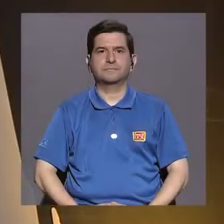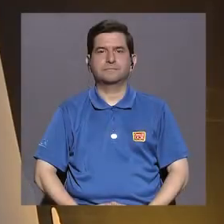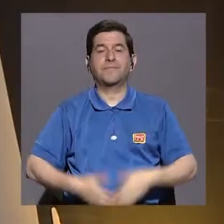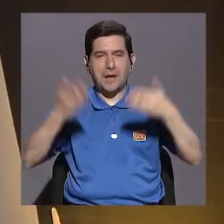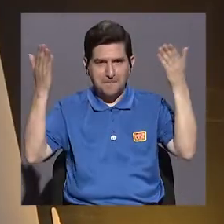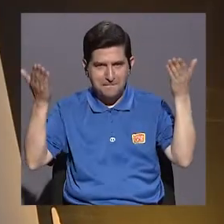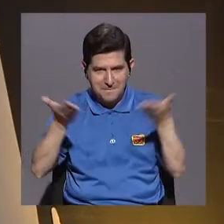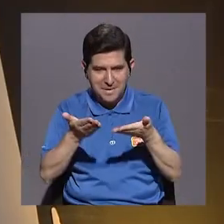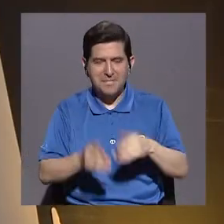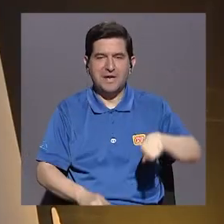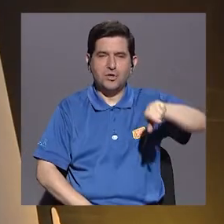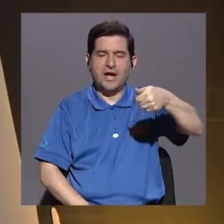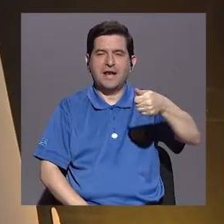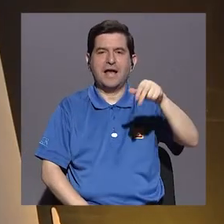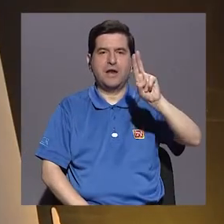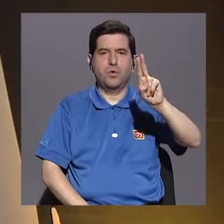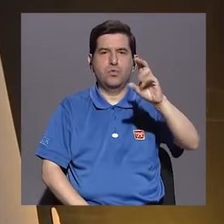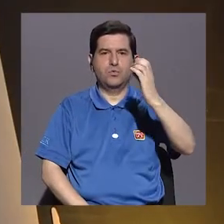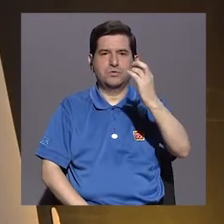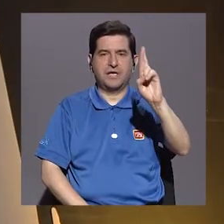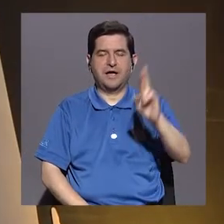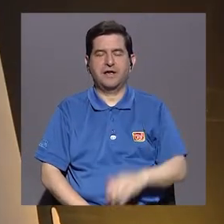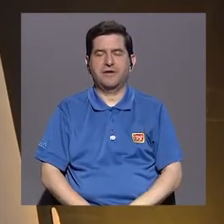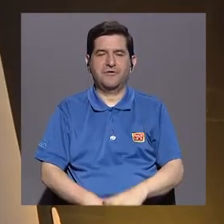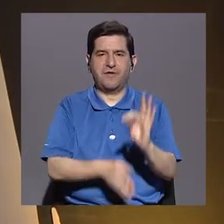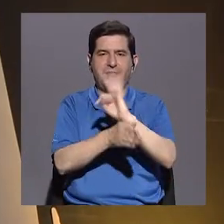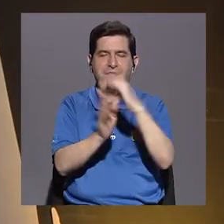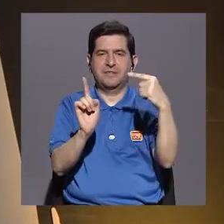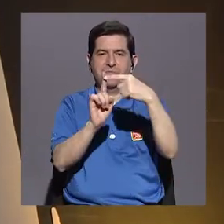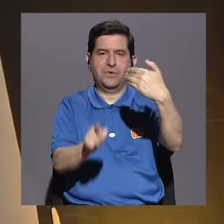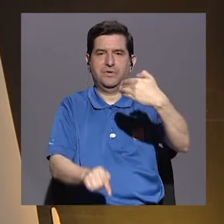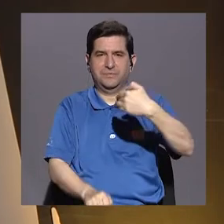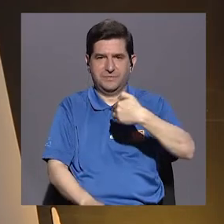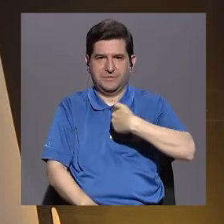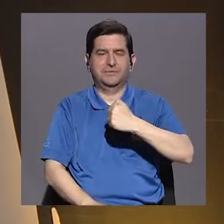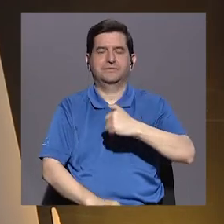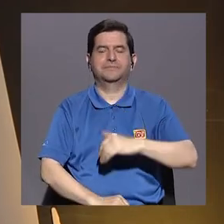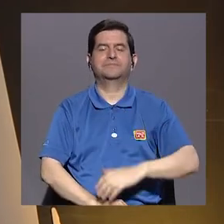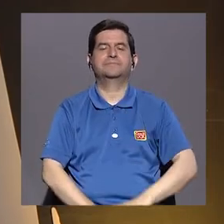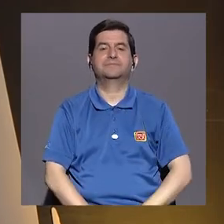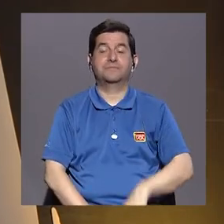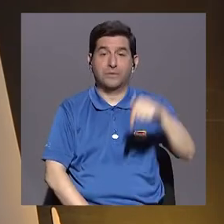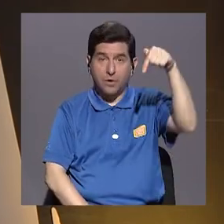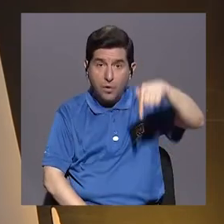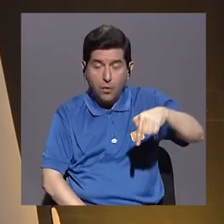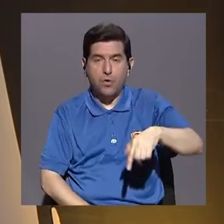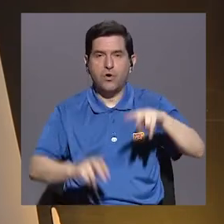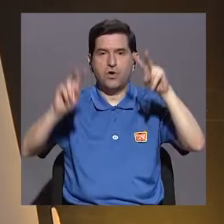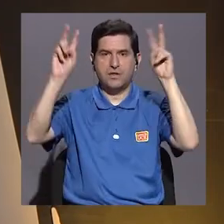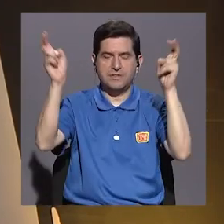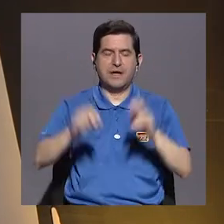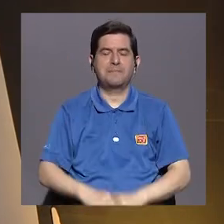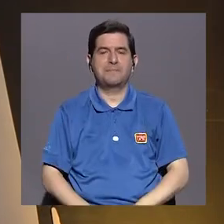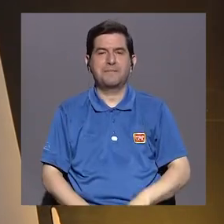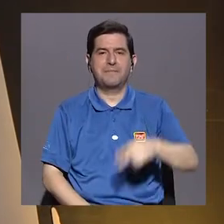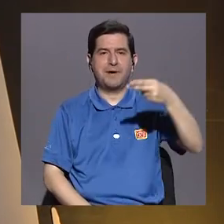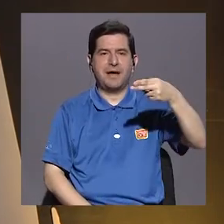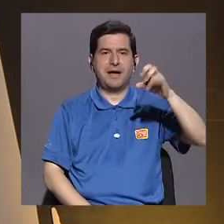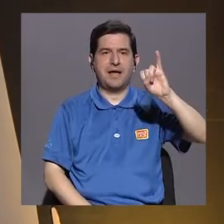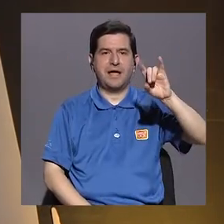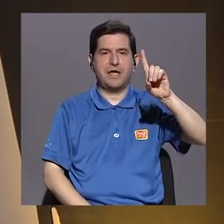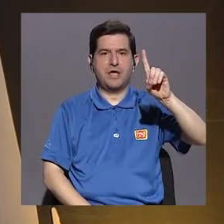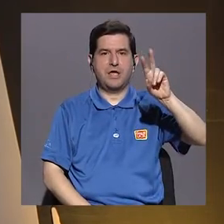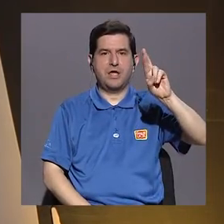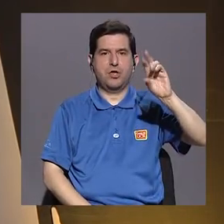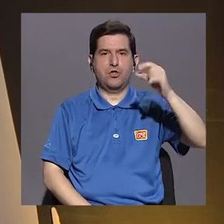bienvenidos a su canal ugr un canal donde hacemos televisión con sentido hoy tenemos el tema del hidrógeno en el